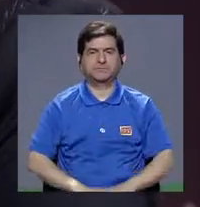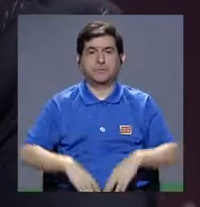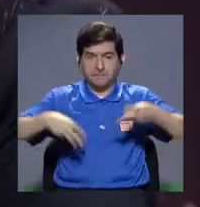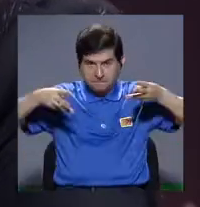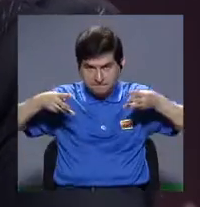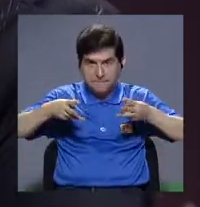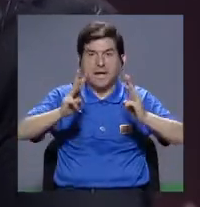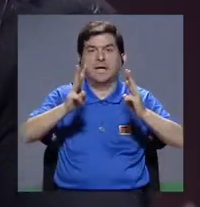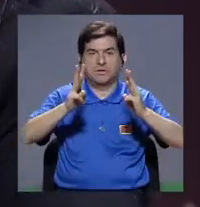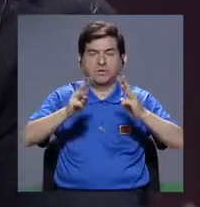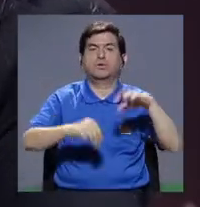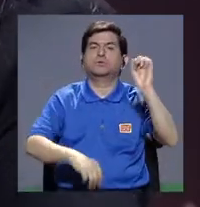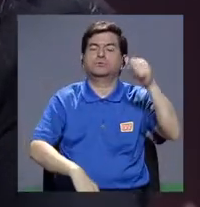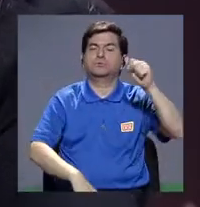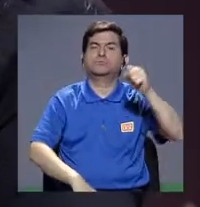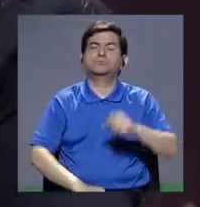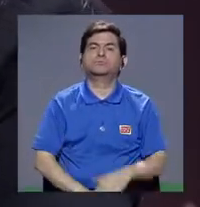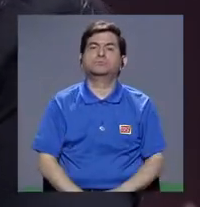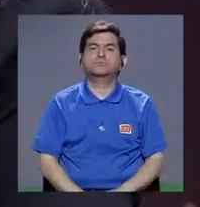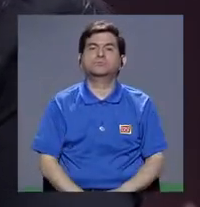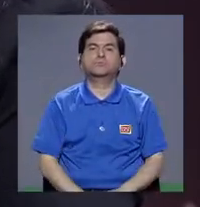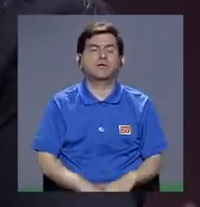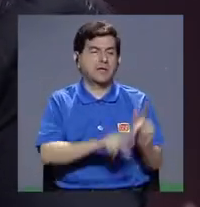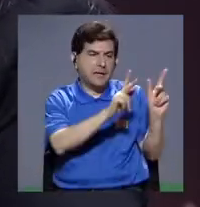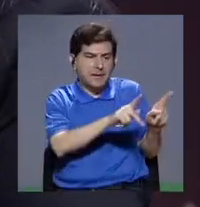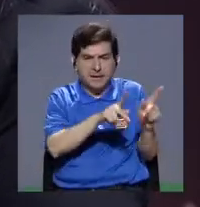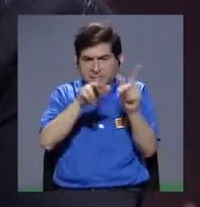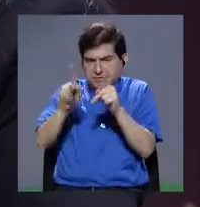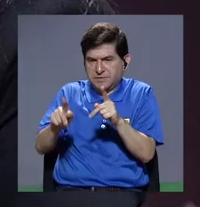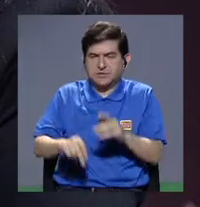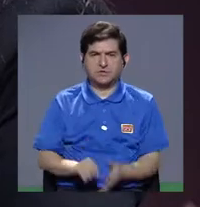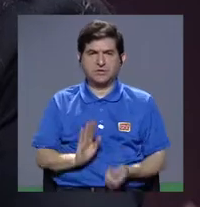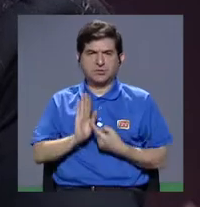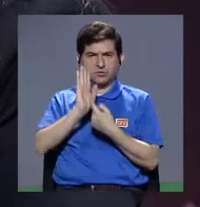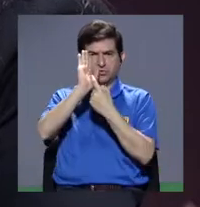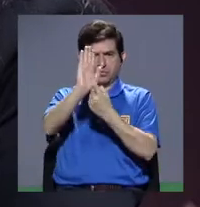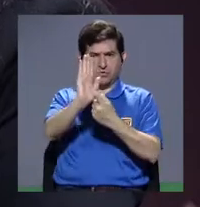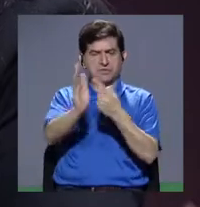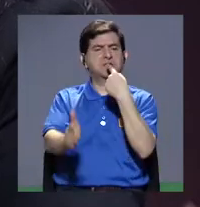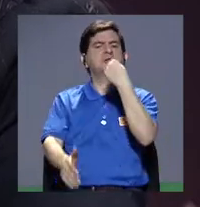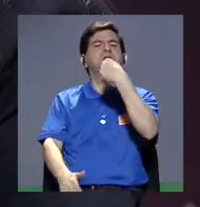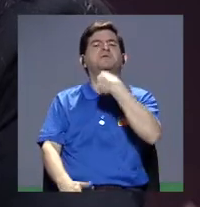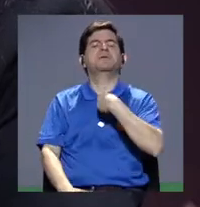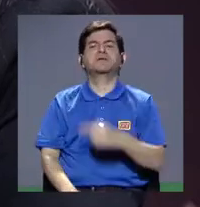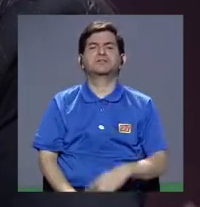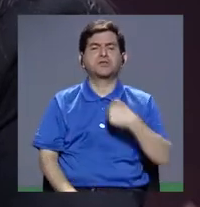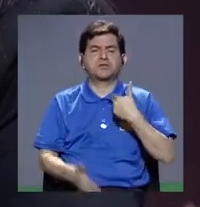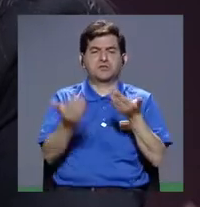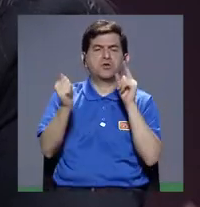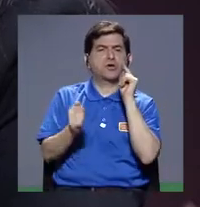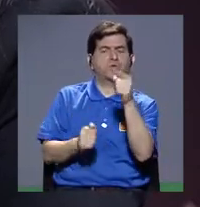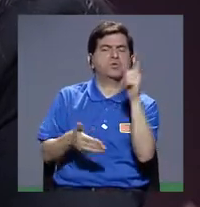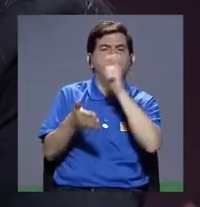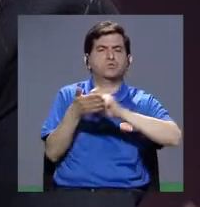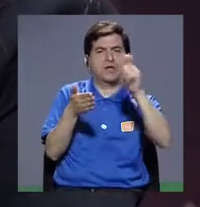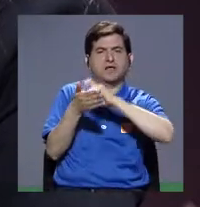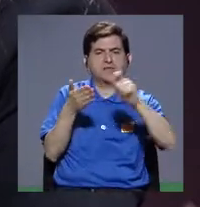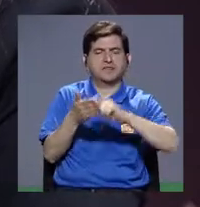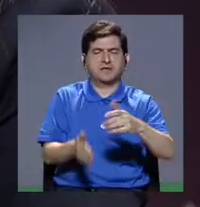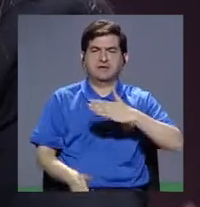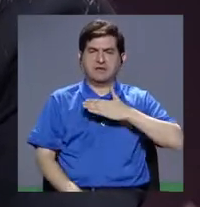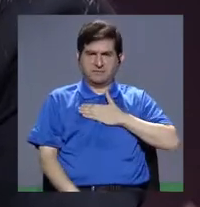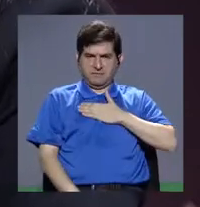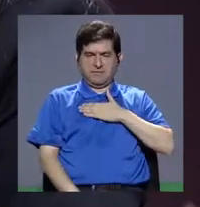método donde los personajes se me presentan y me dicen yo quiero que usted escriba sobre mí